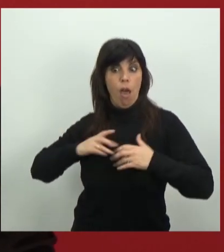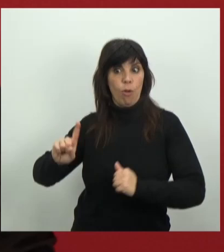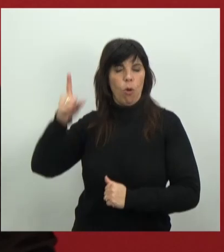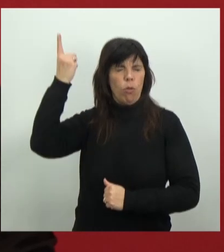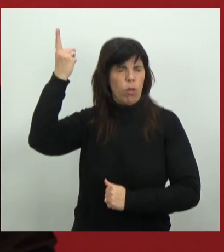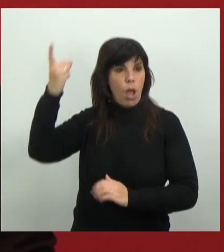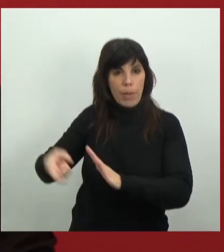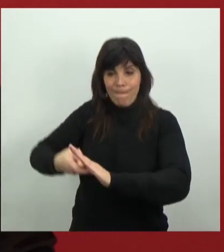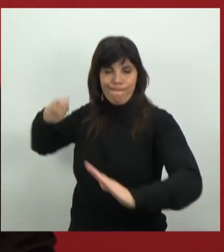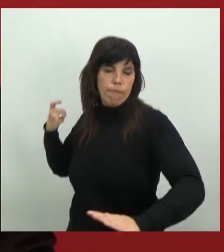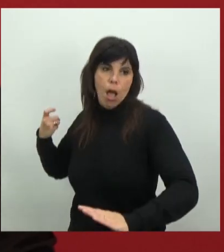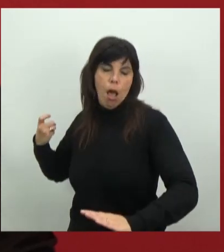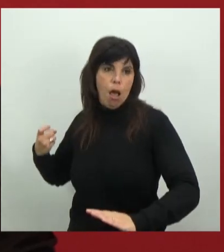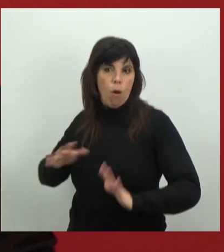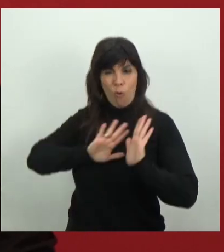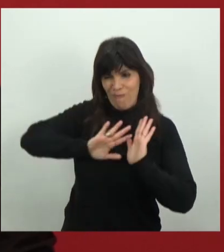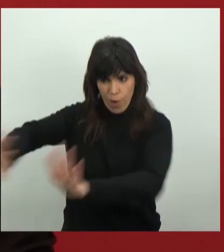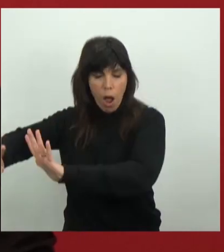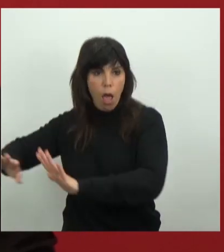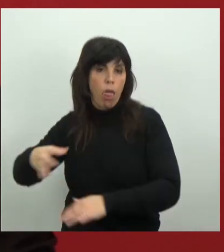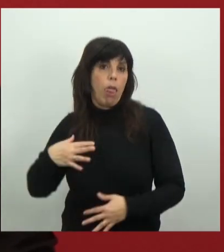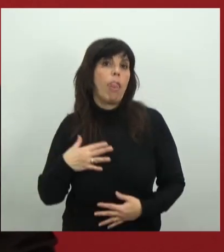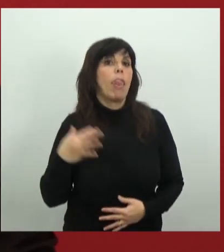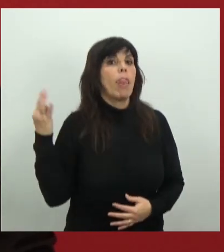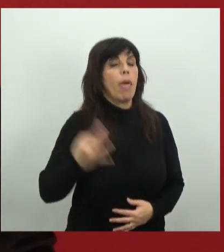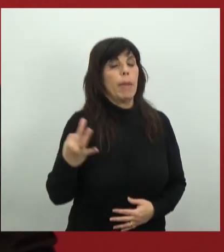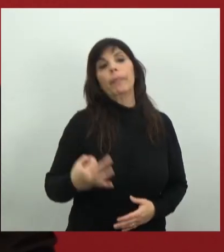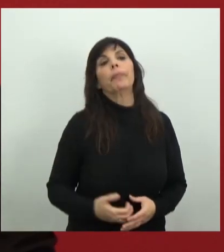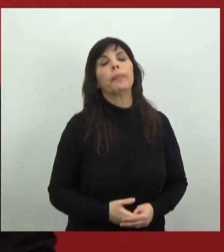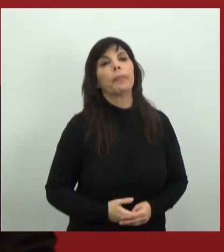encantaba la maldad y los demonios. Ok.